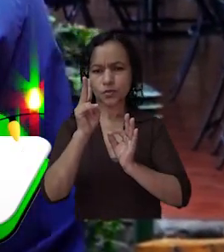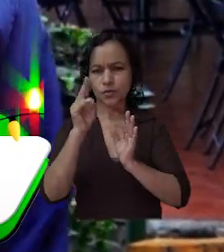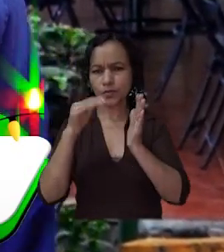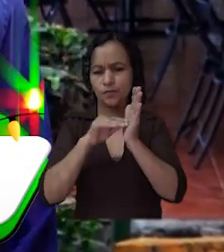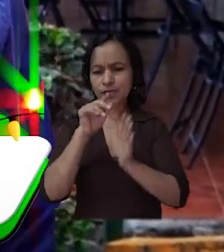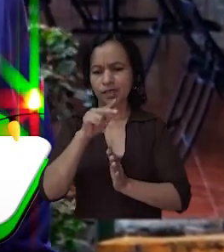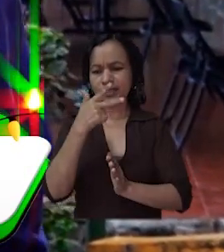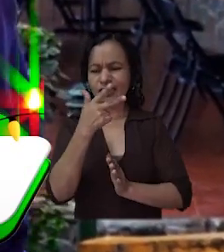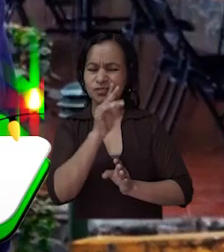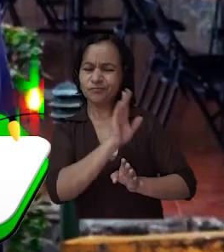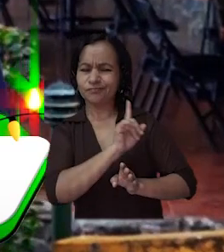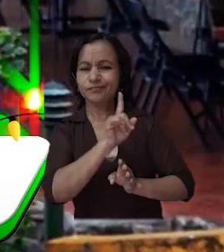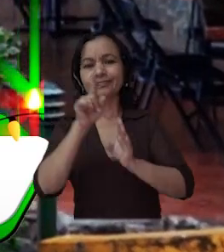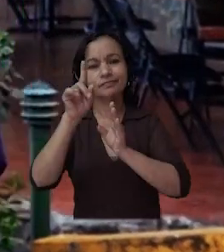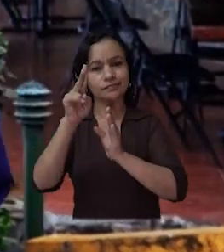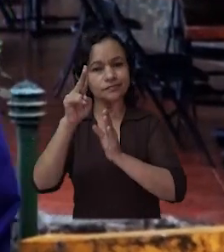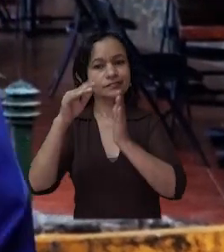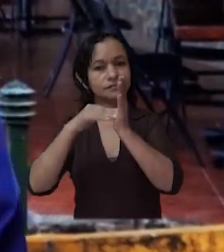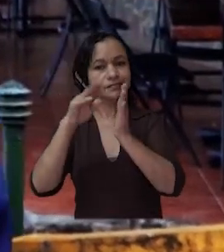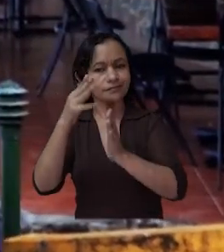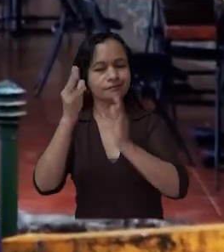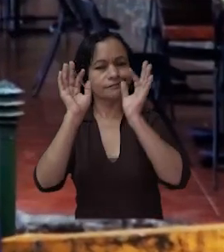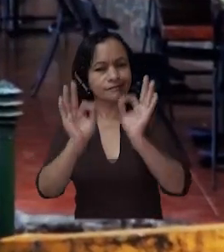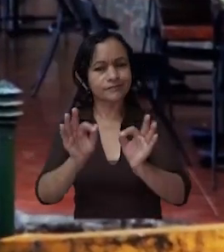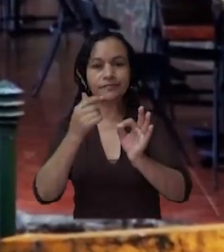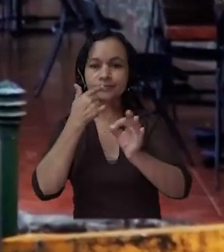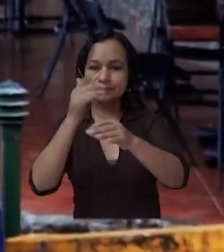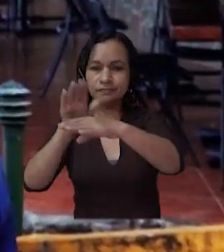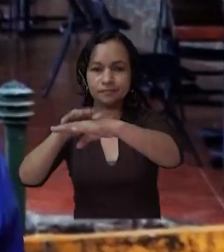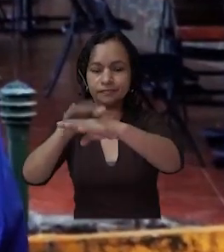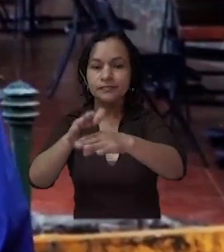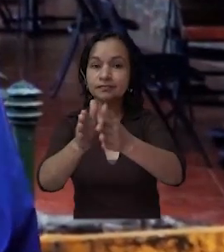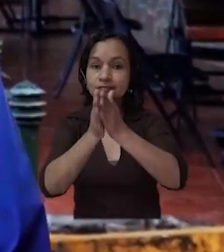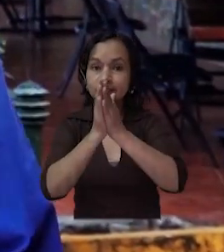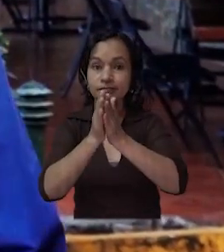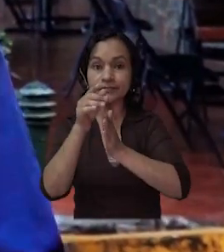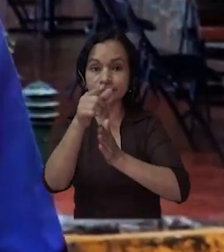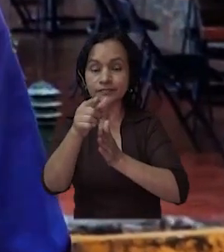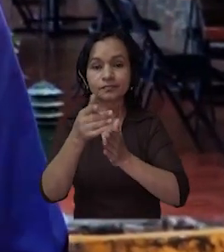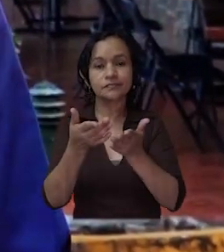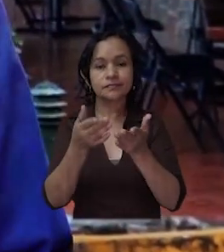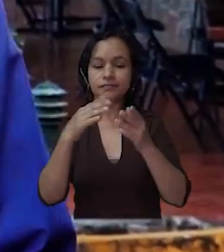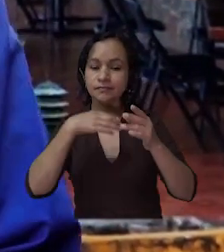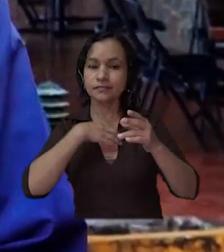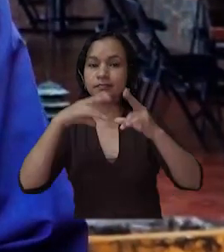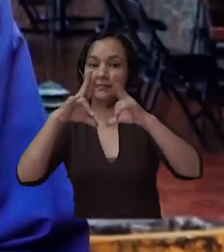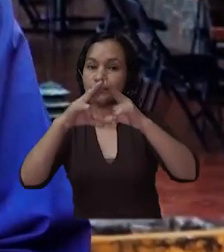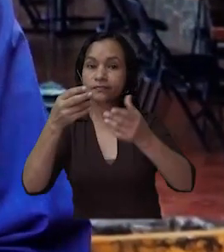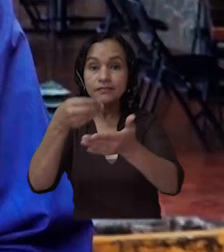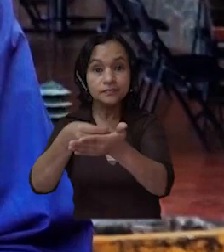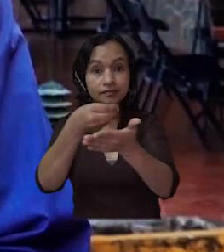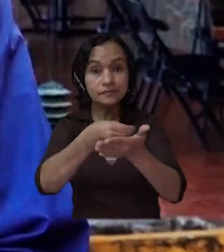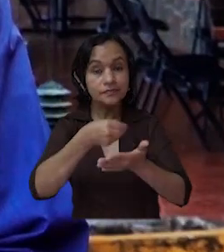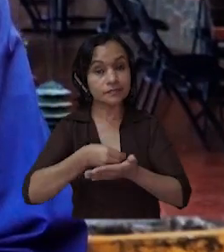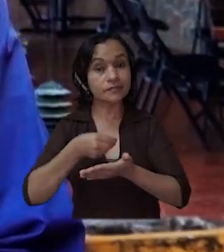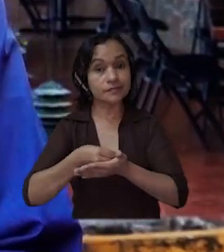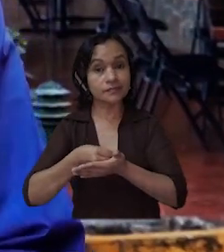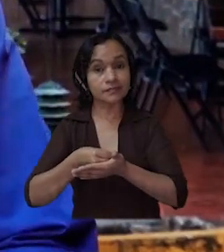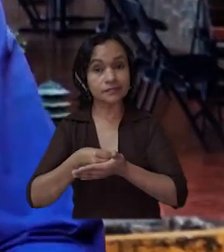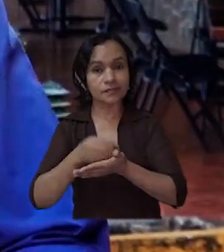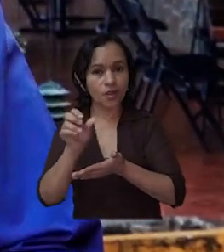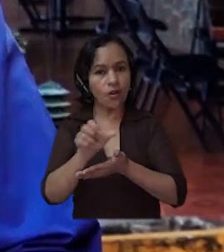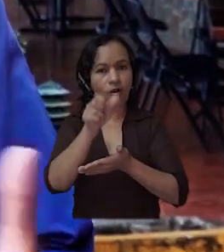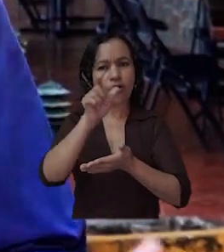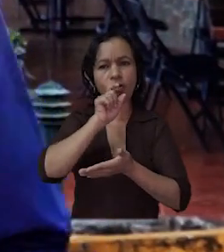Pero yo les urjo y los invito a que consuman lo nicaragüense. No nos dejemos llevar por